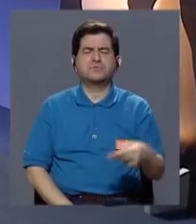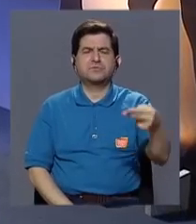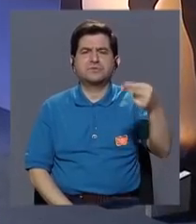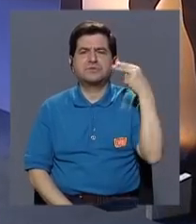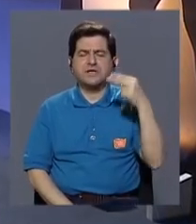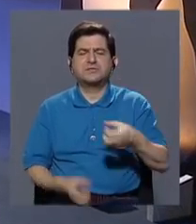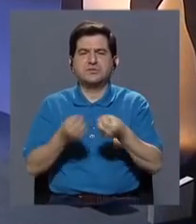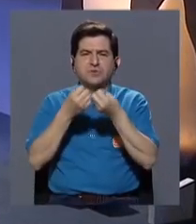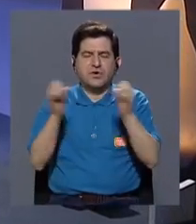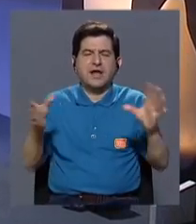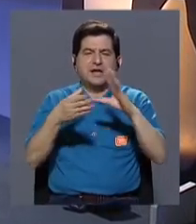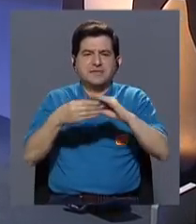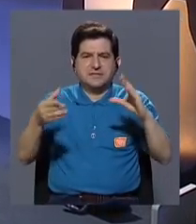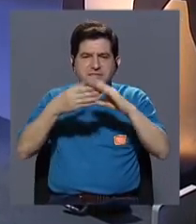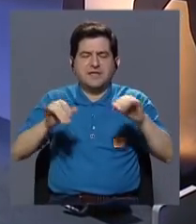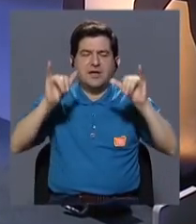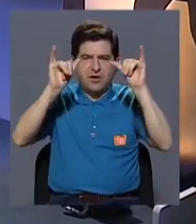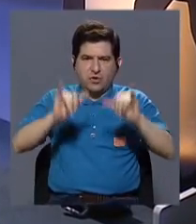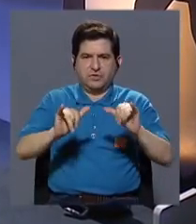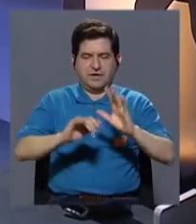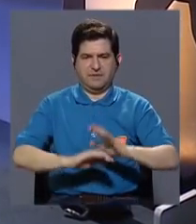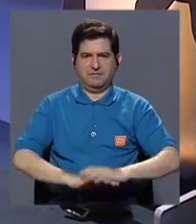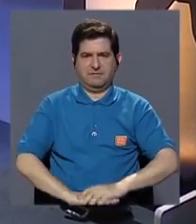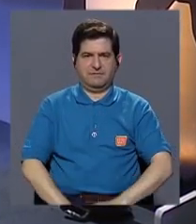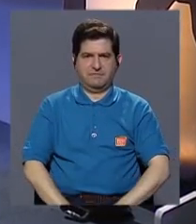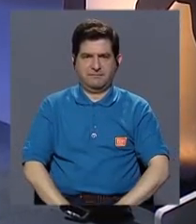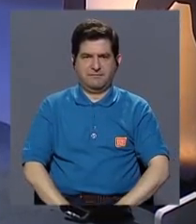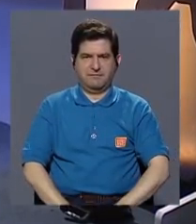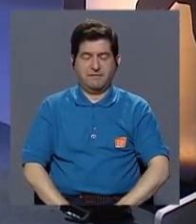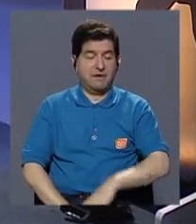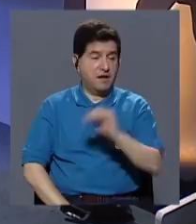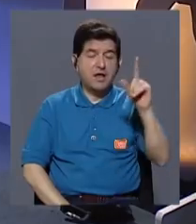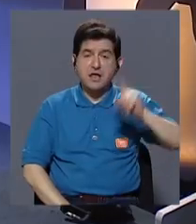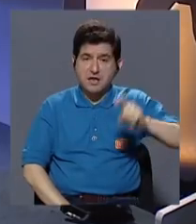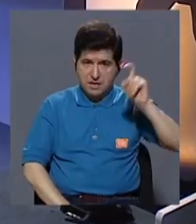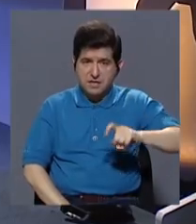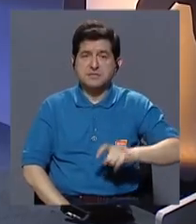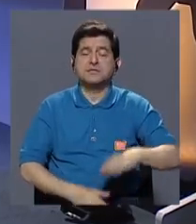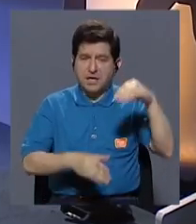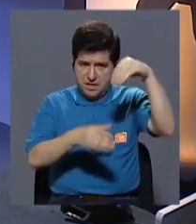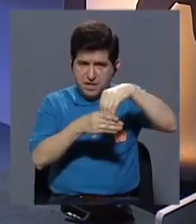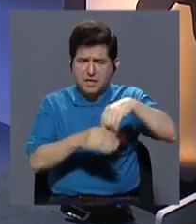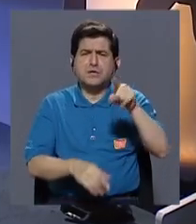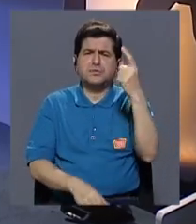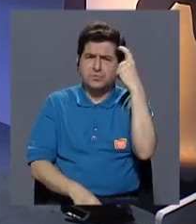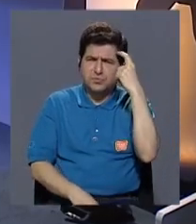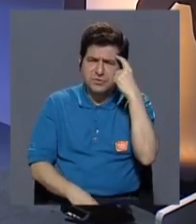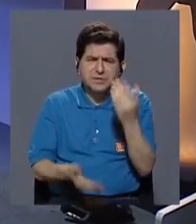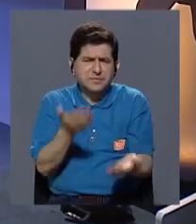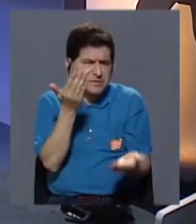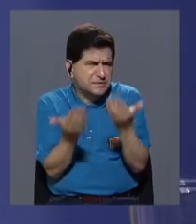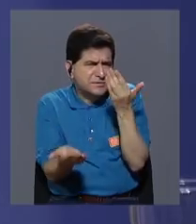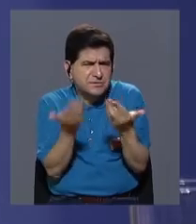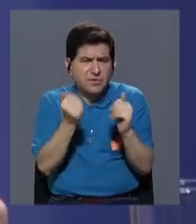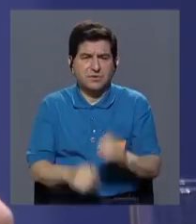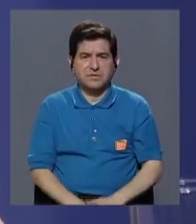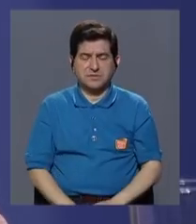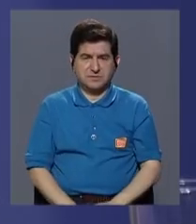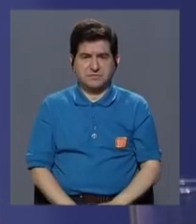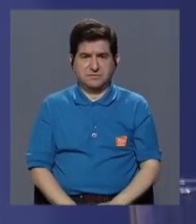historias sin contar y que son necesarios de contar has pensado en